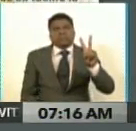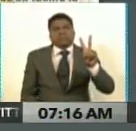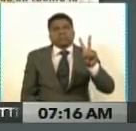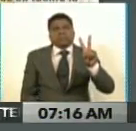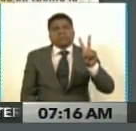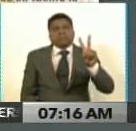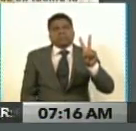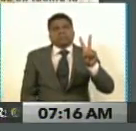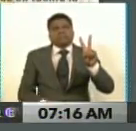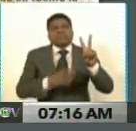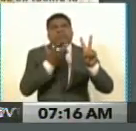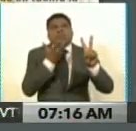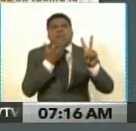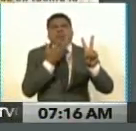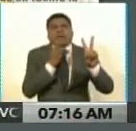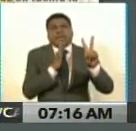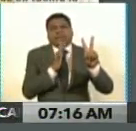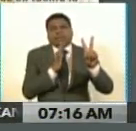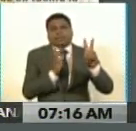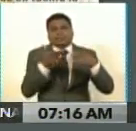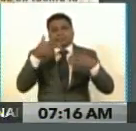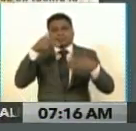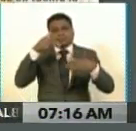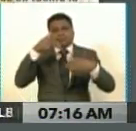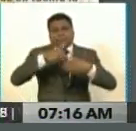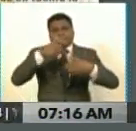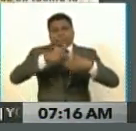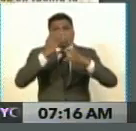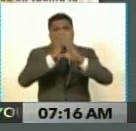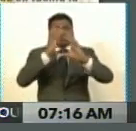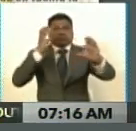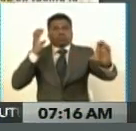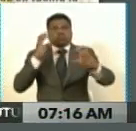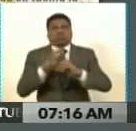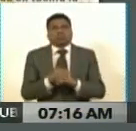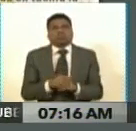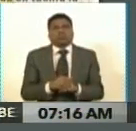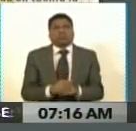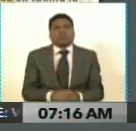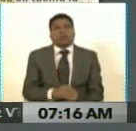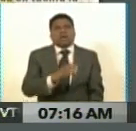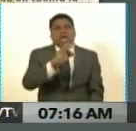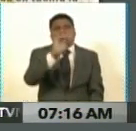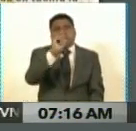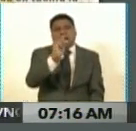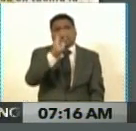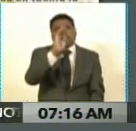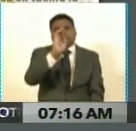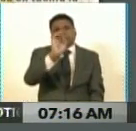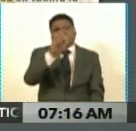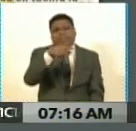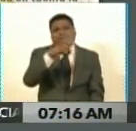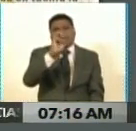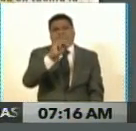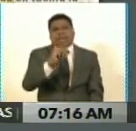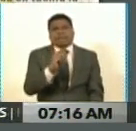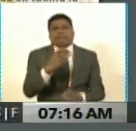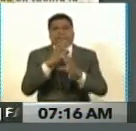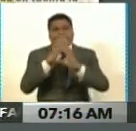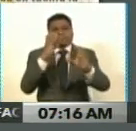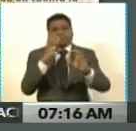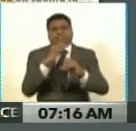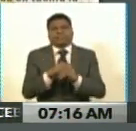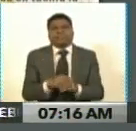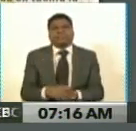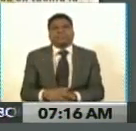diésel que es muy codiciado en Colombia Ella se llama acpm aceite combustible para motores